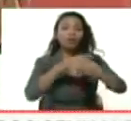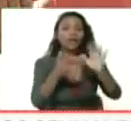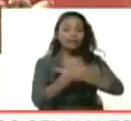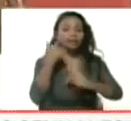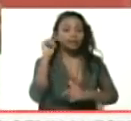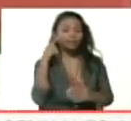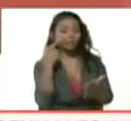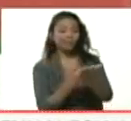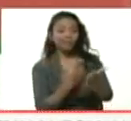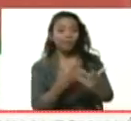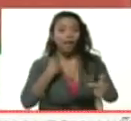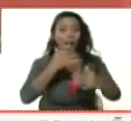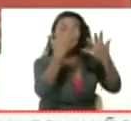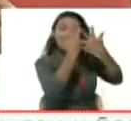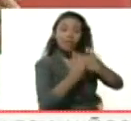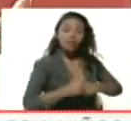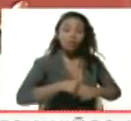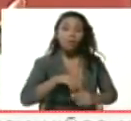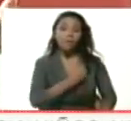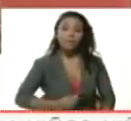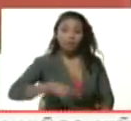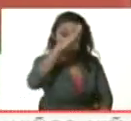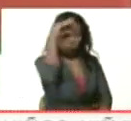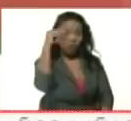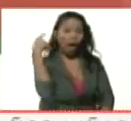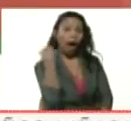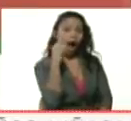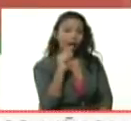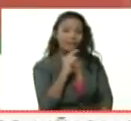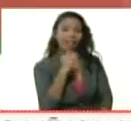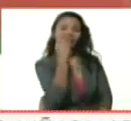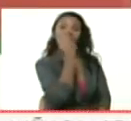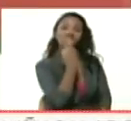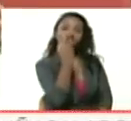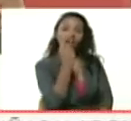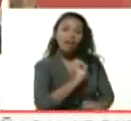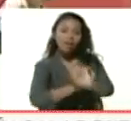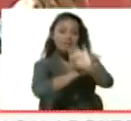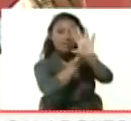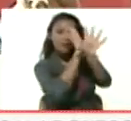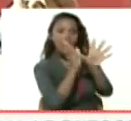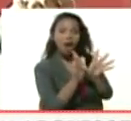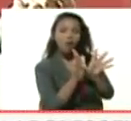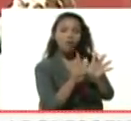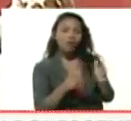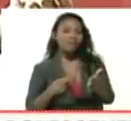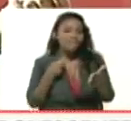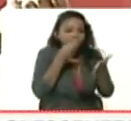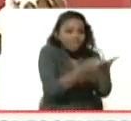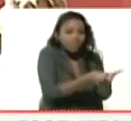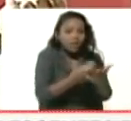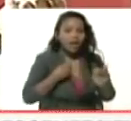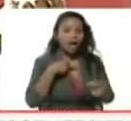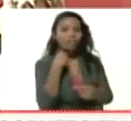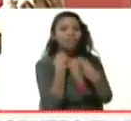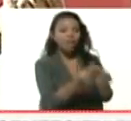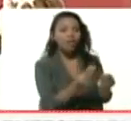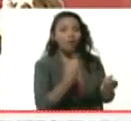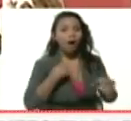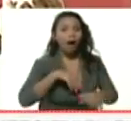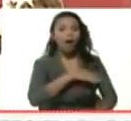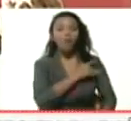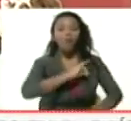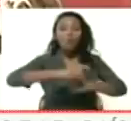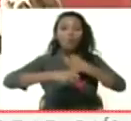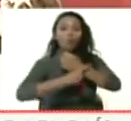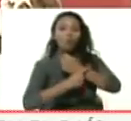la administración de Donald Trump está al tanto de la falta de transparencia en la asignación de los recursos que le han sido otorgados a